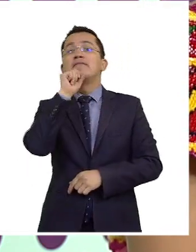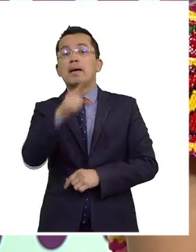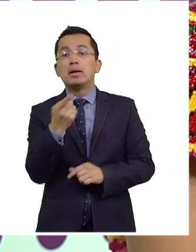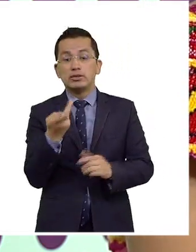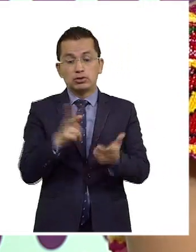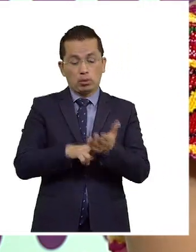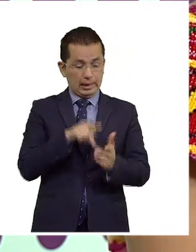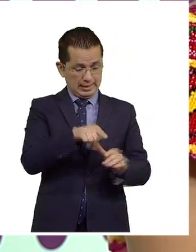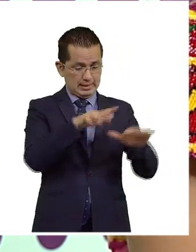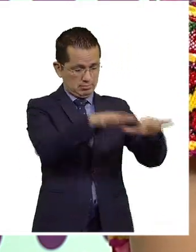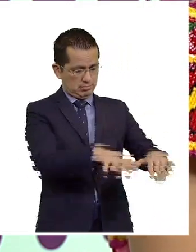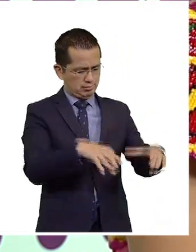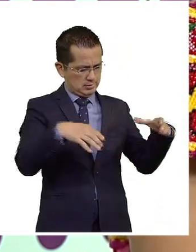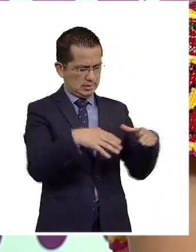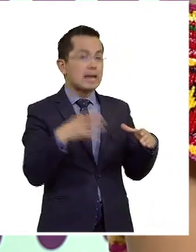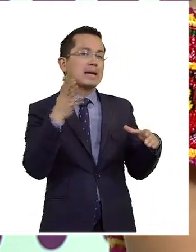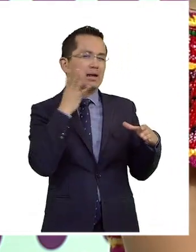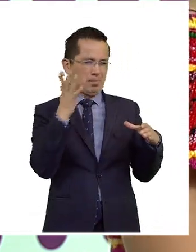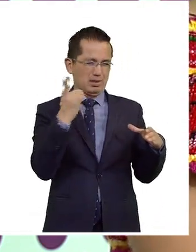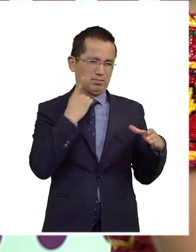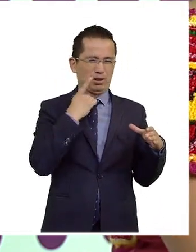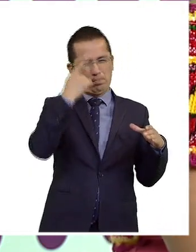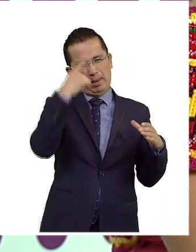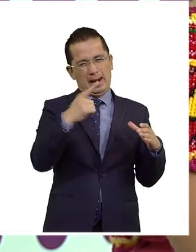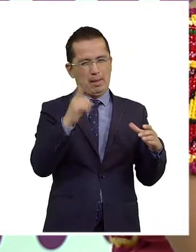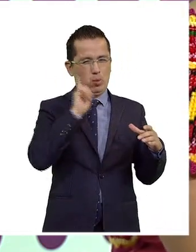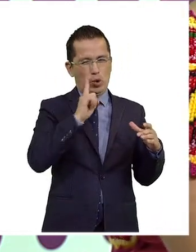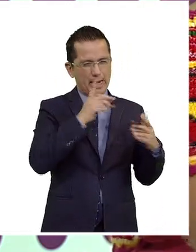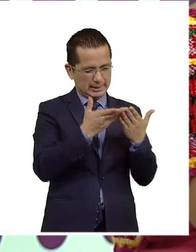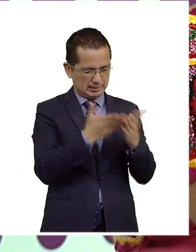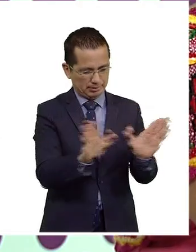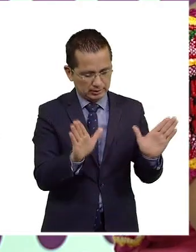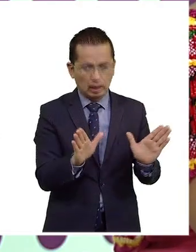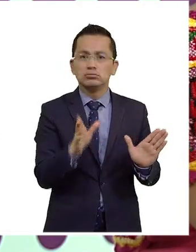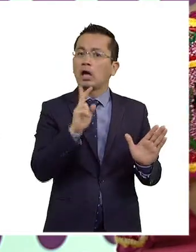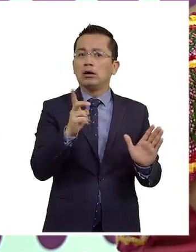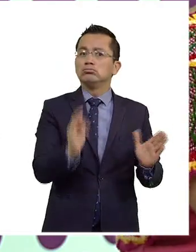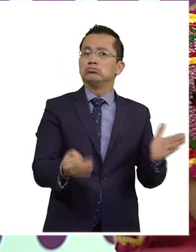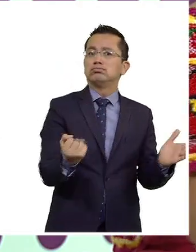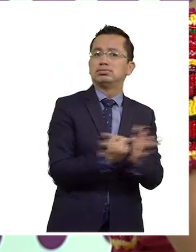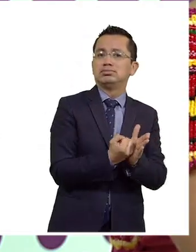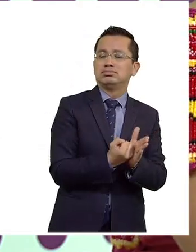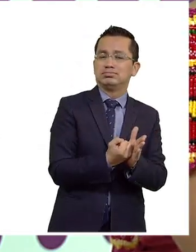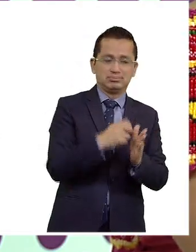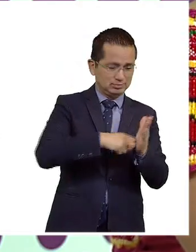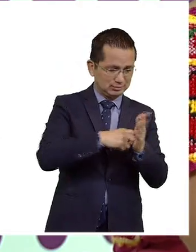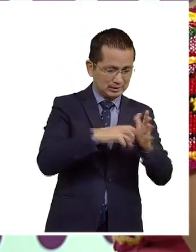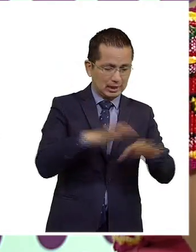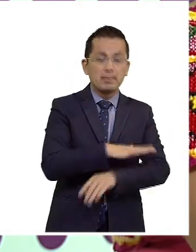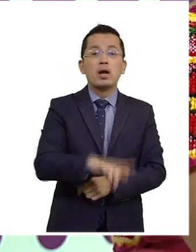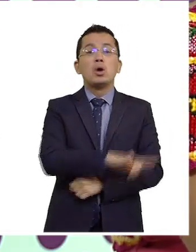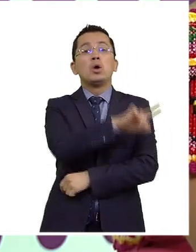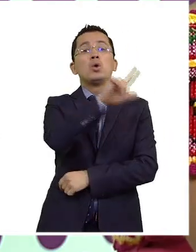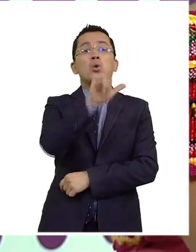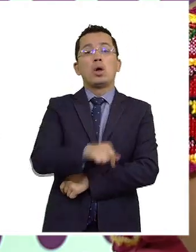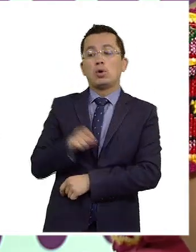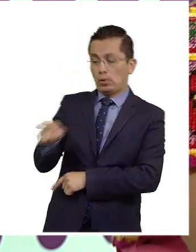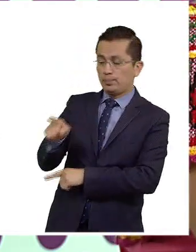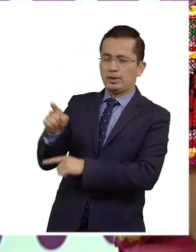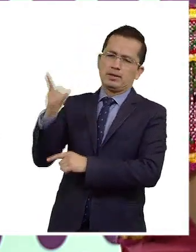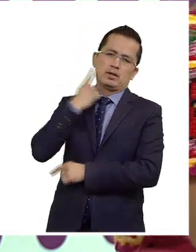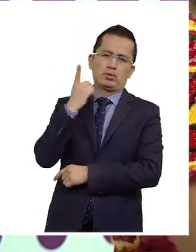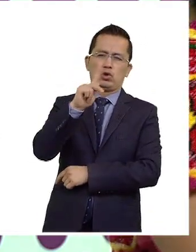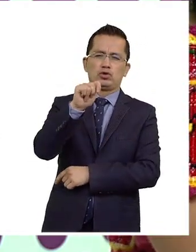Parlamento de Mujeres esta propuesta de reforma y después fue unida con la reforma que presentó